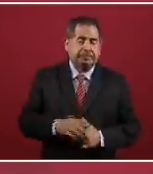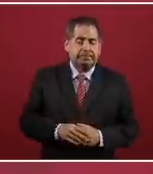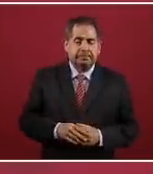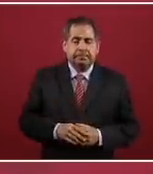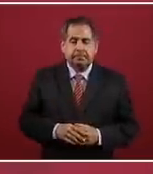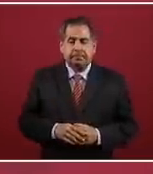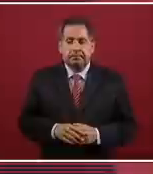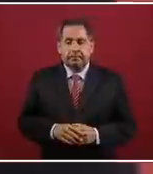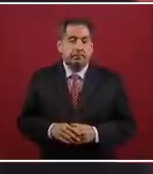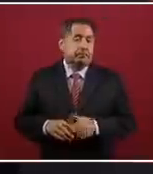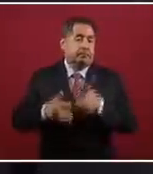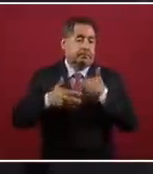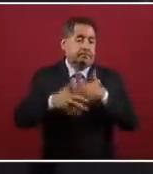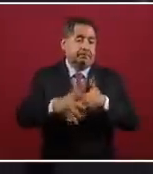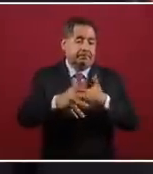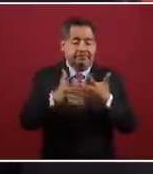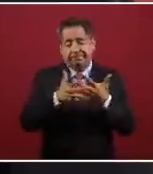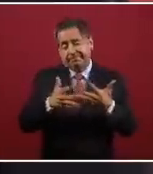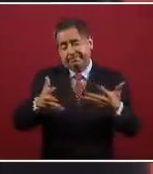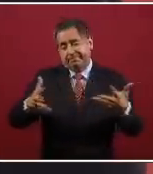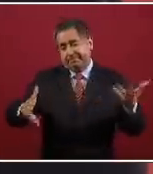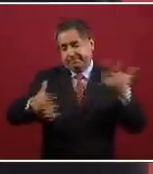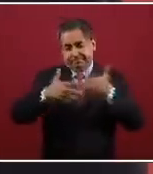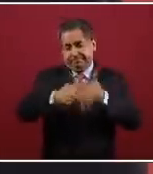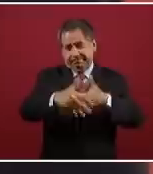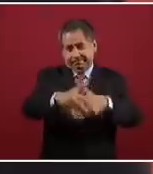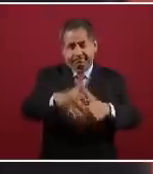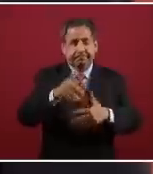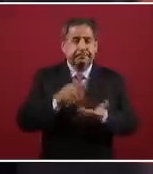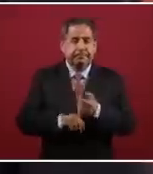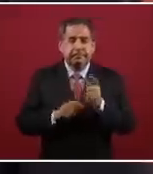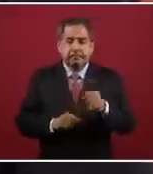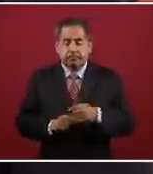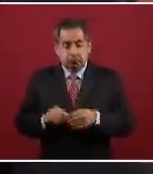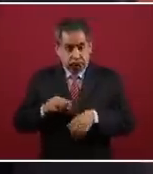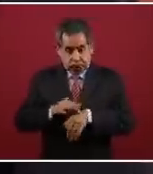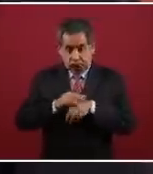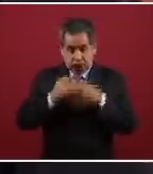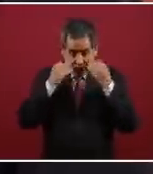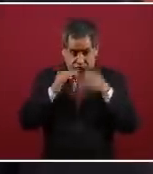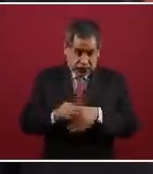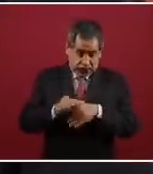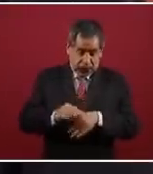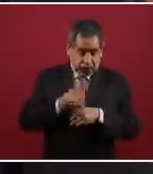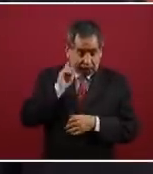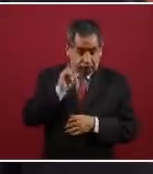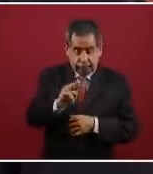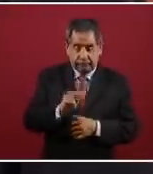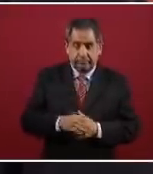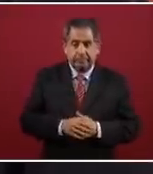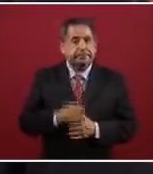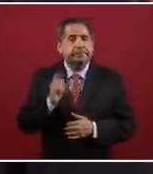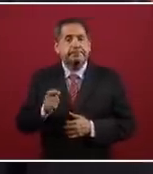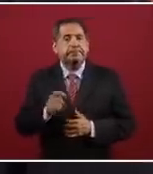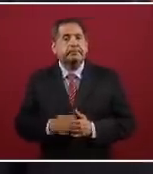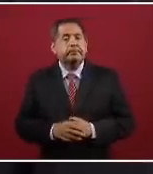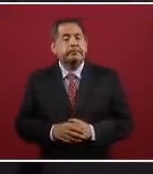se hace una manifestación grande y me consta de que